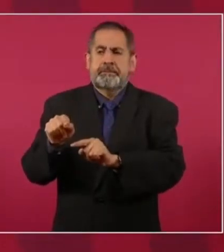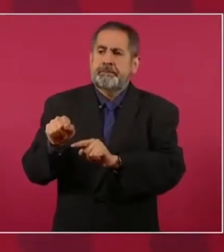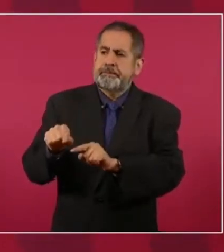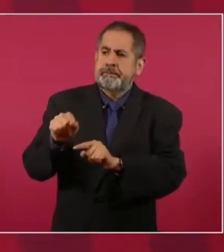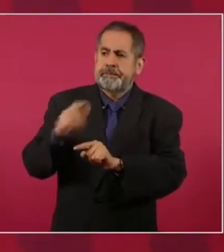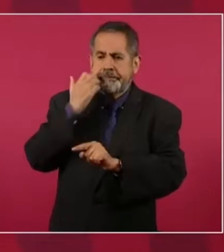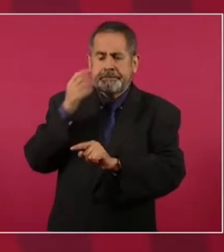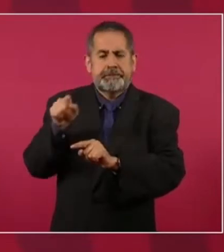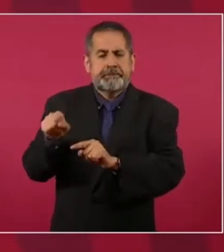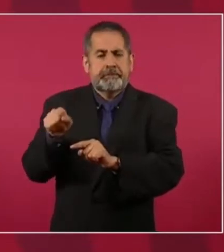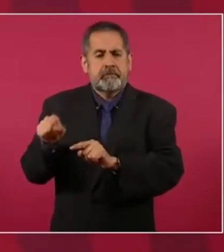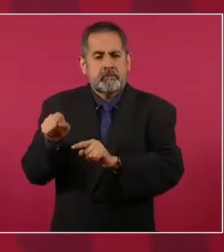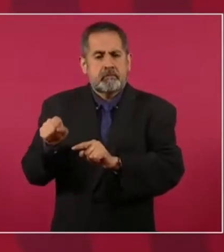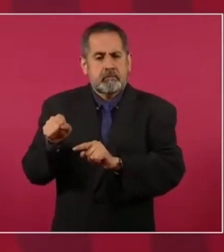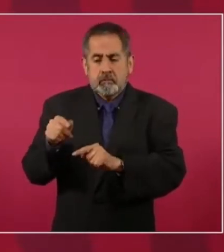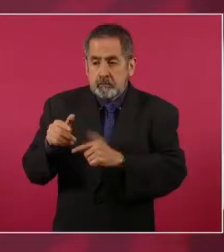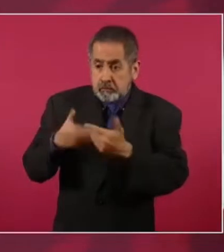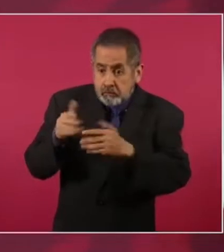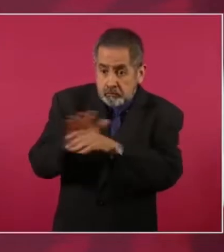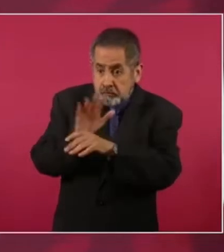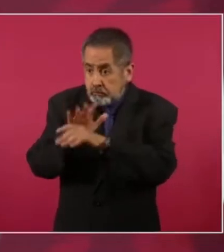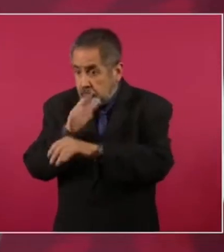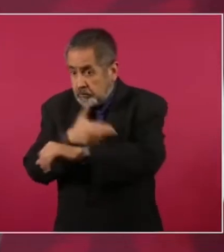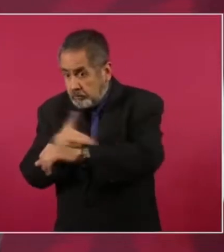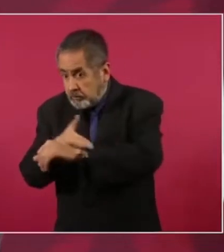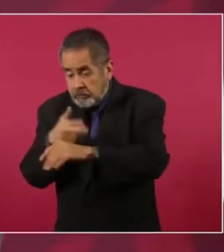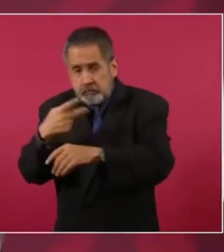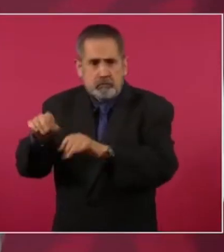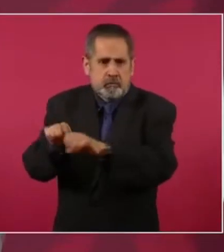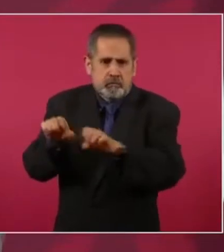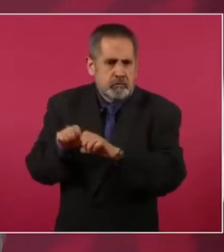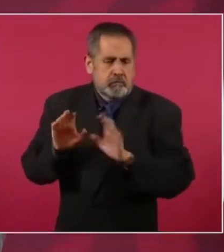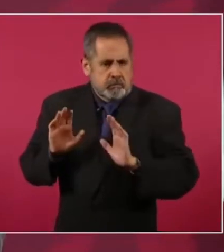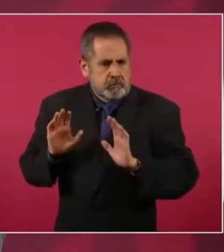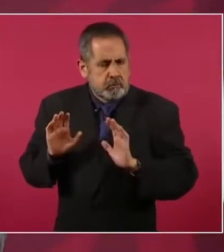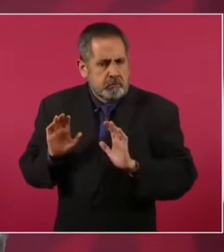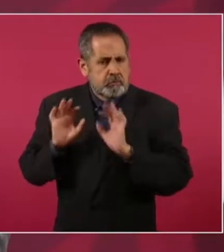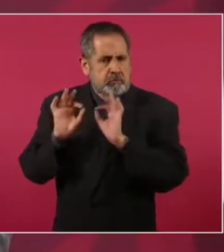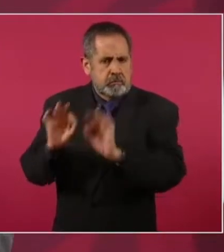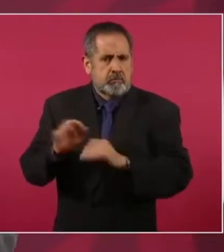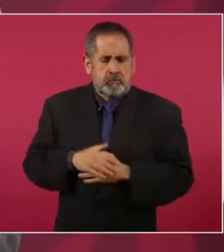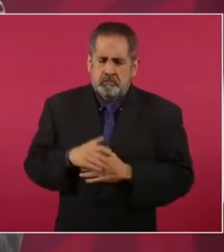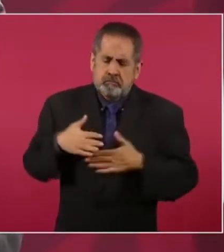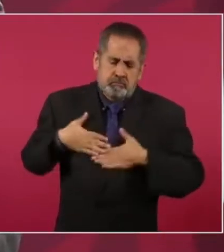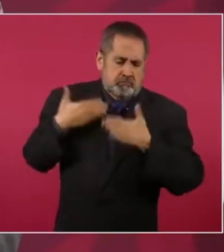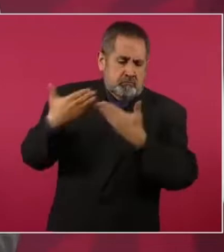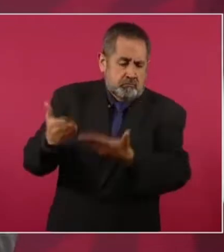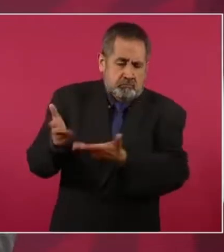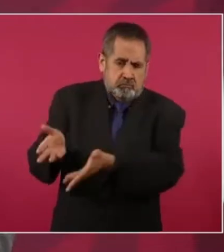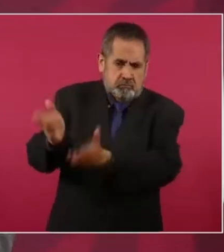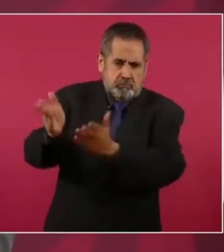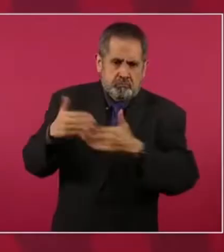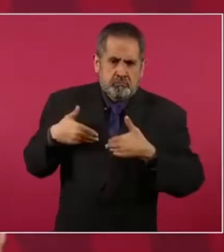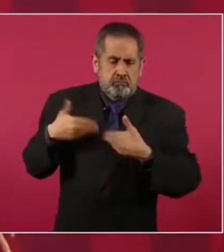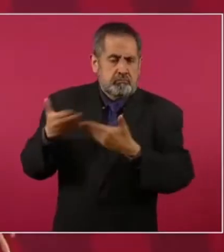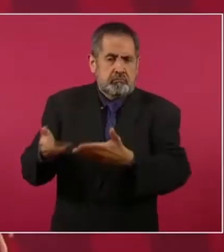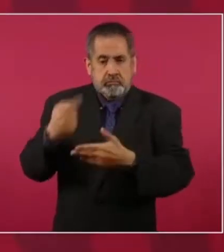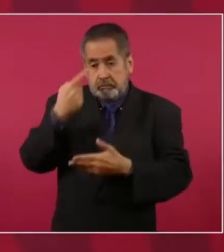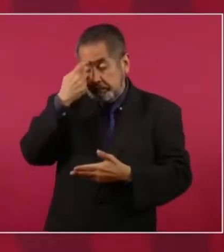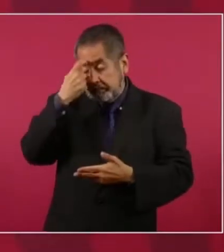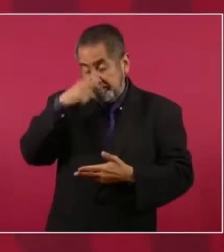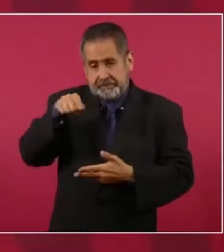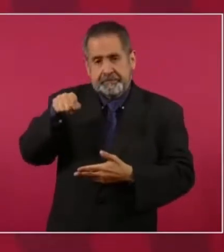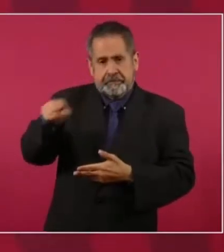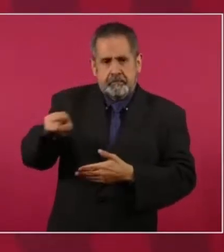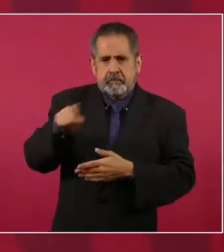quiere llevar a cabo cambios y se le tiene confianza para